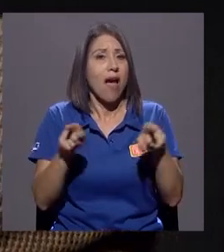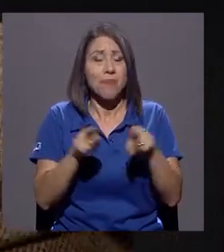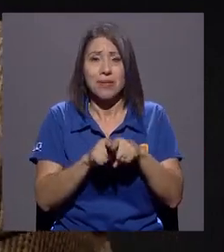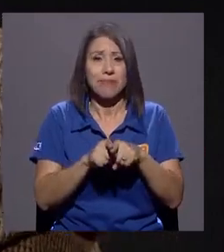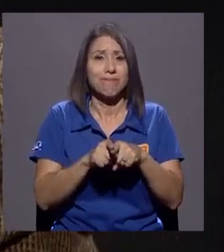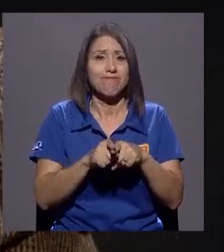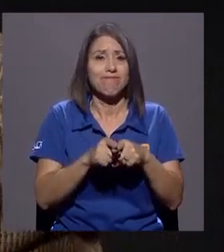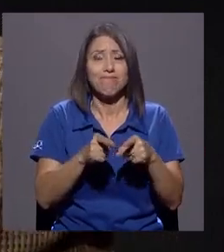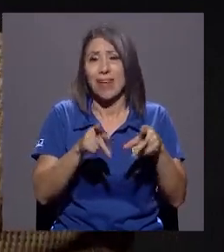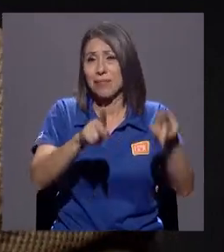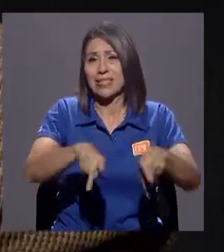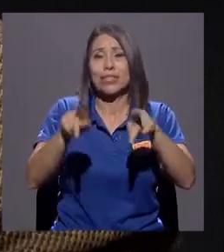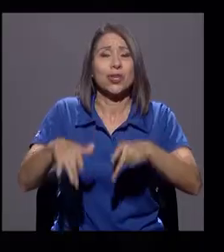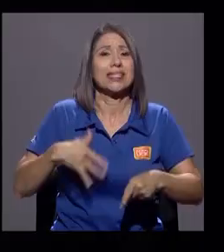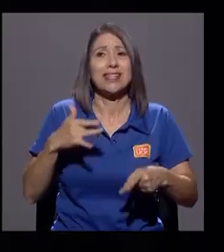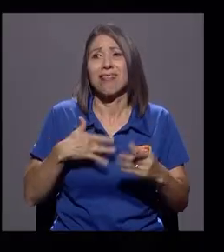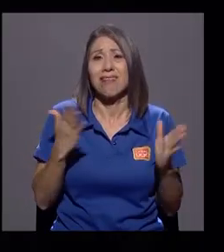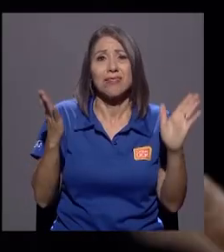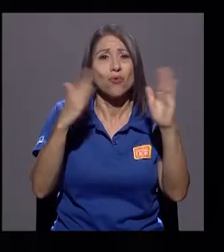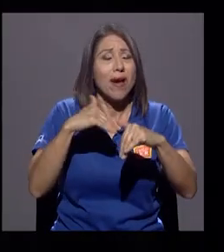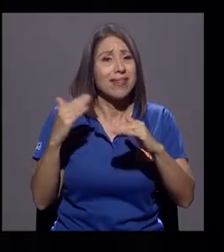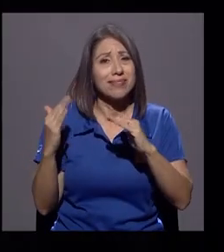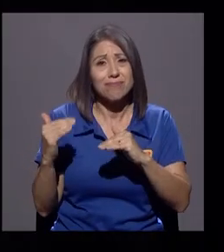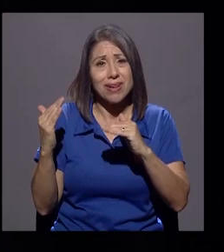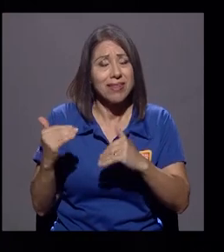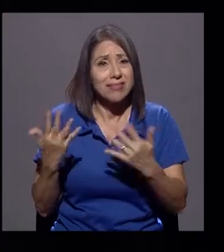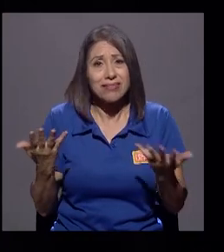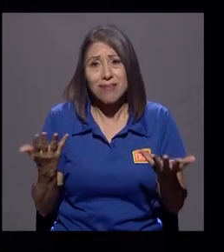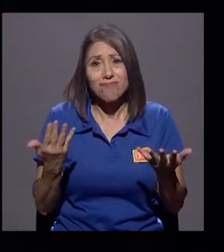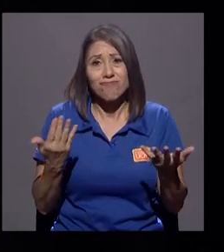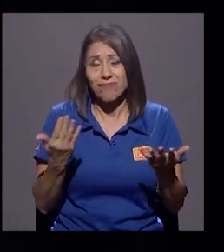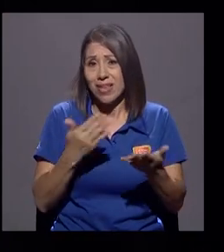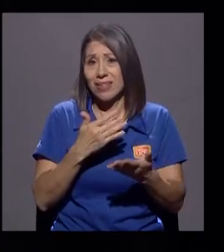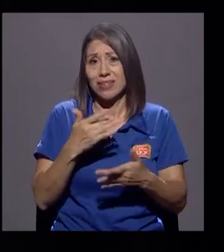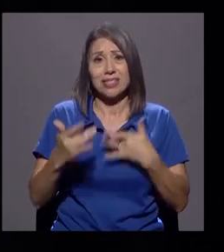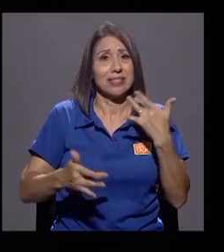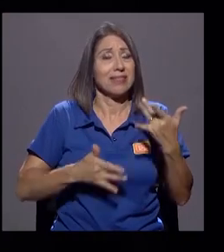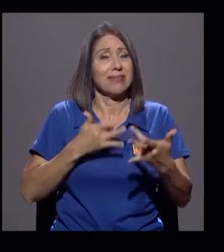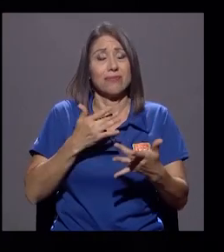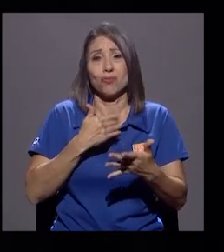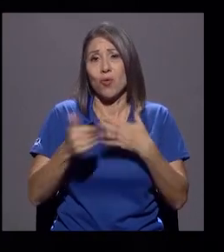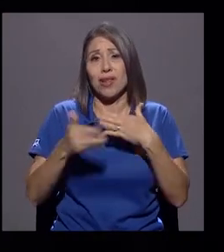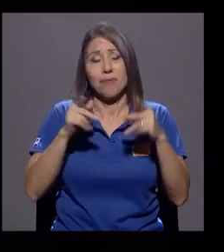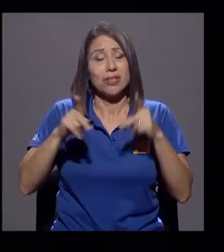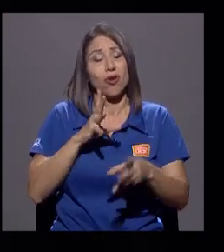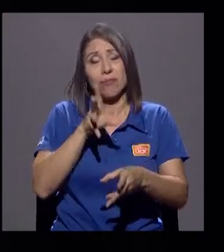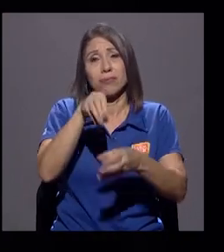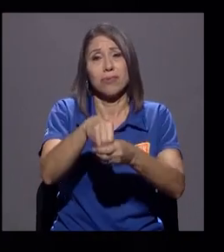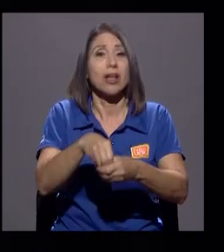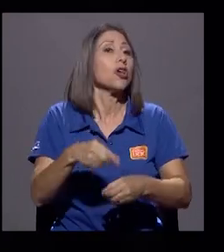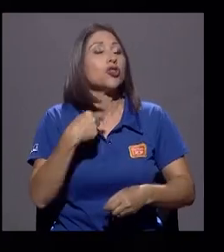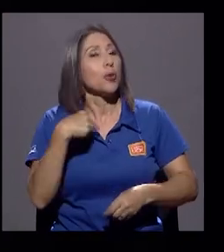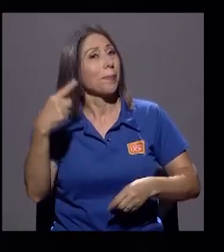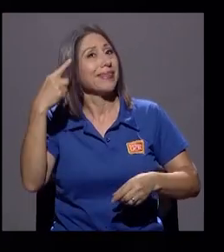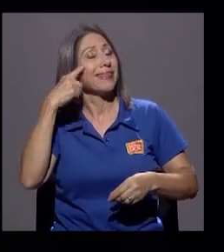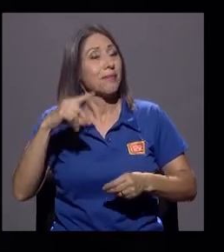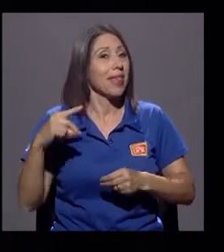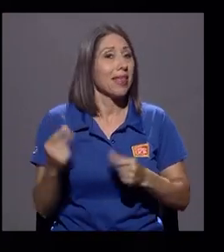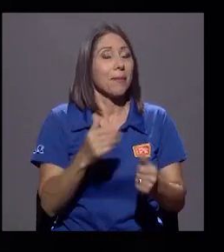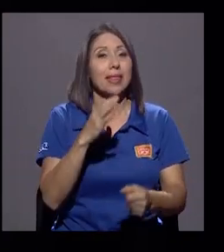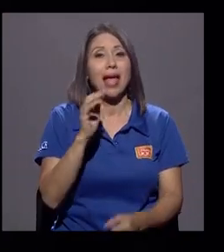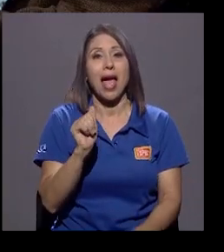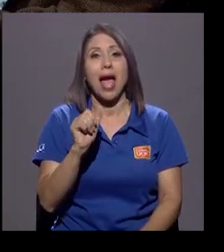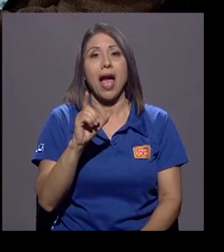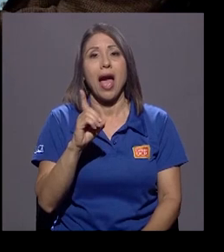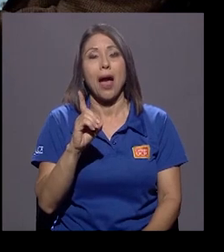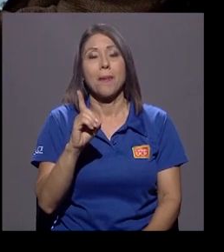a la desesperanza y ahí se cuela cualquiera cuando exigencias se cuela cualquiera yo inmediatamente pensé en dar a buscarán pero